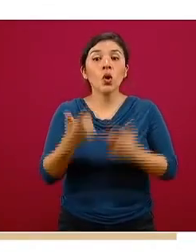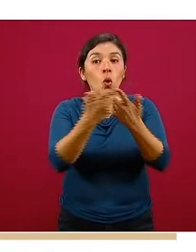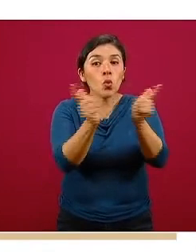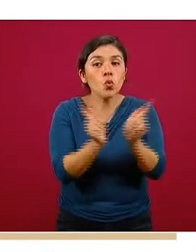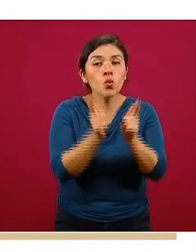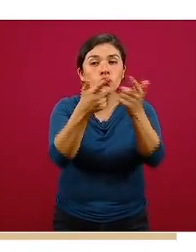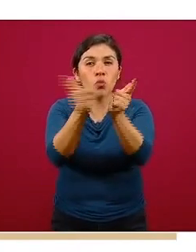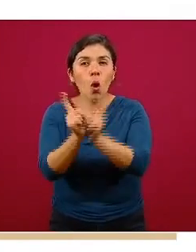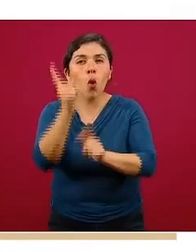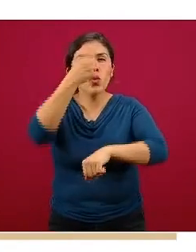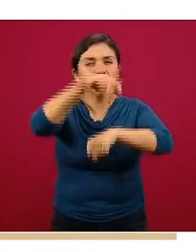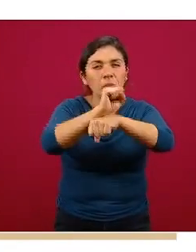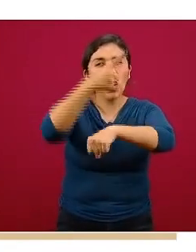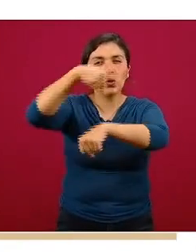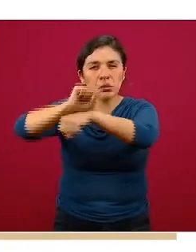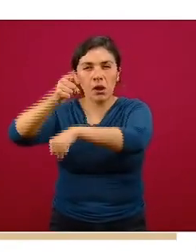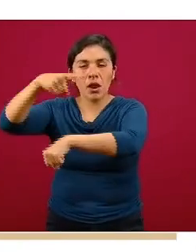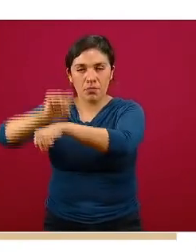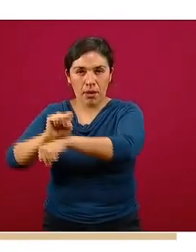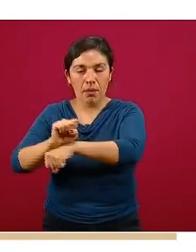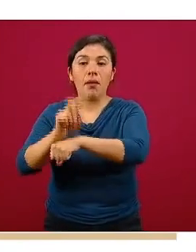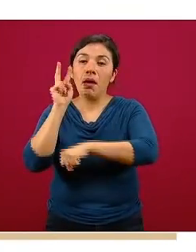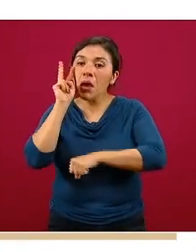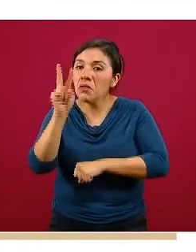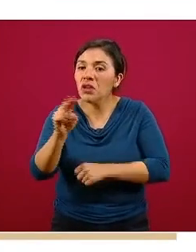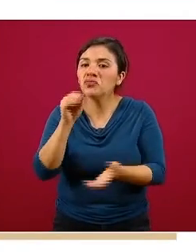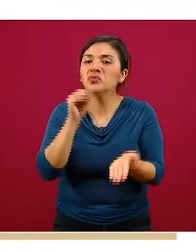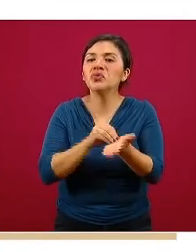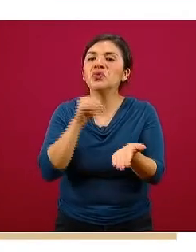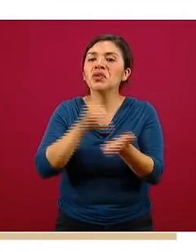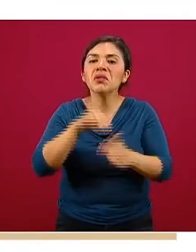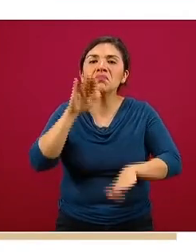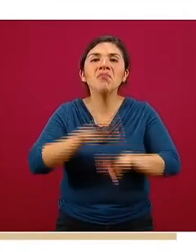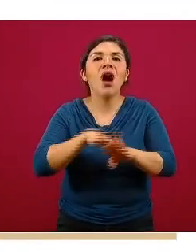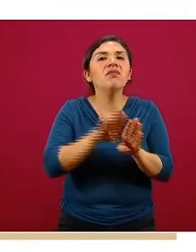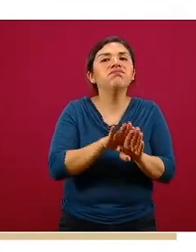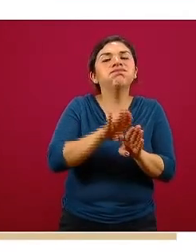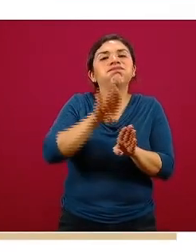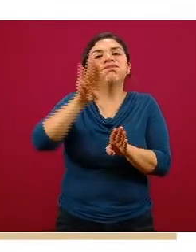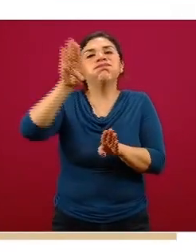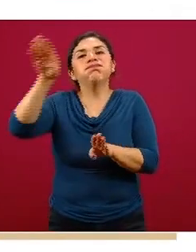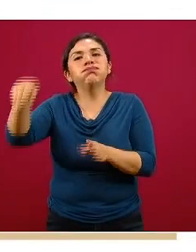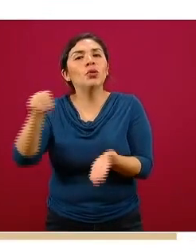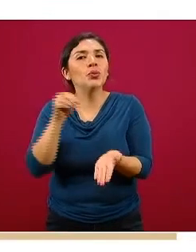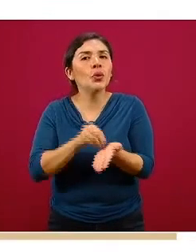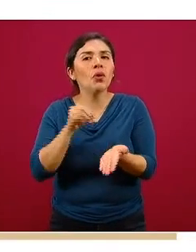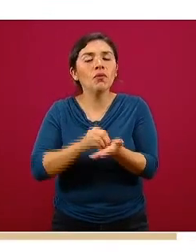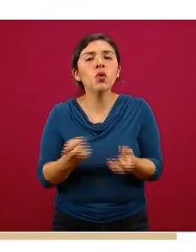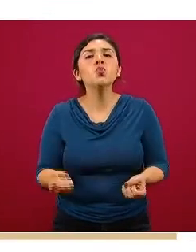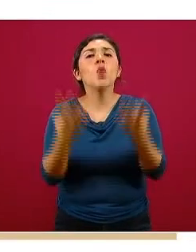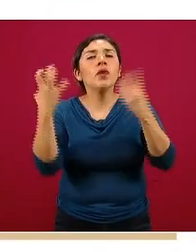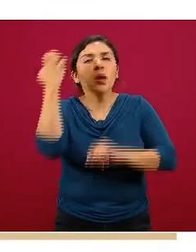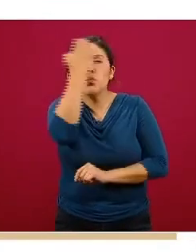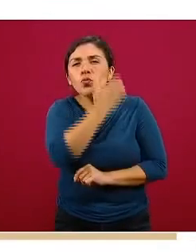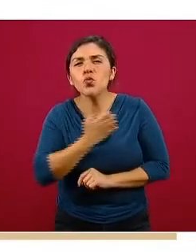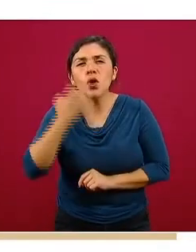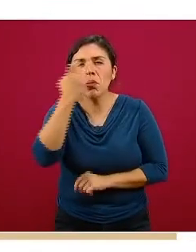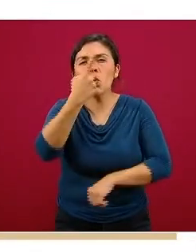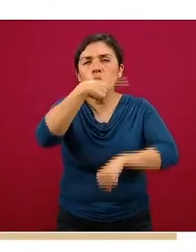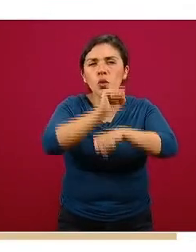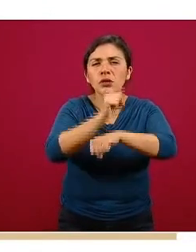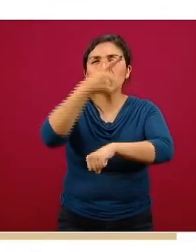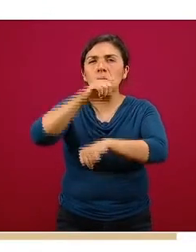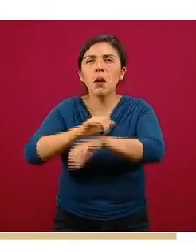por semana epidemiológica, seguimos viendo la tendencia ascendente que tiene en el número de pruebas, es decir, cada semana